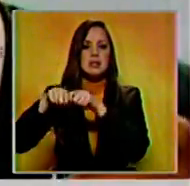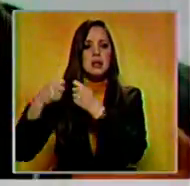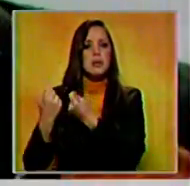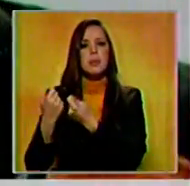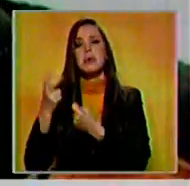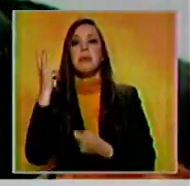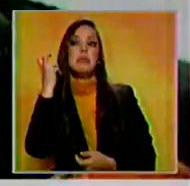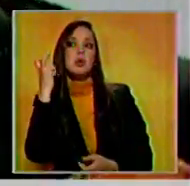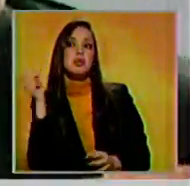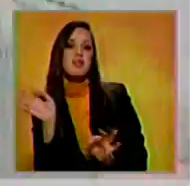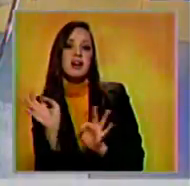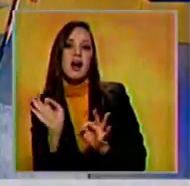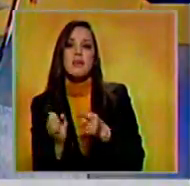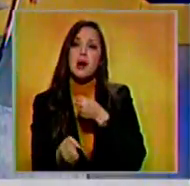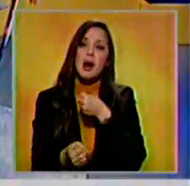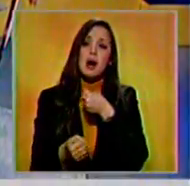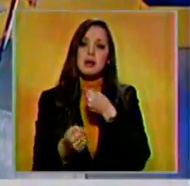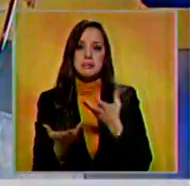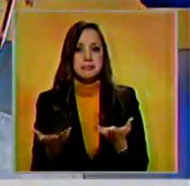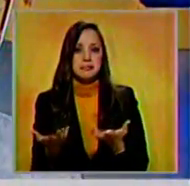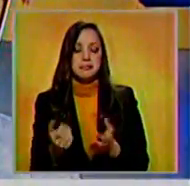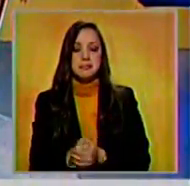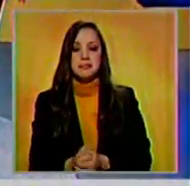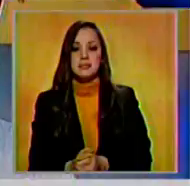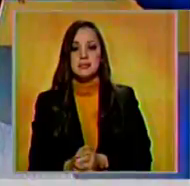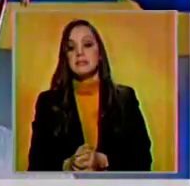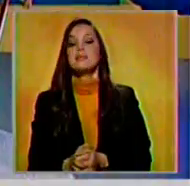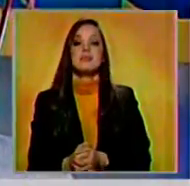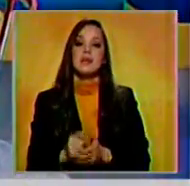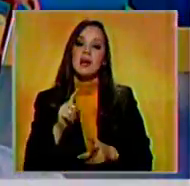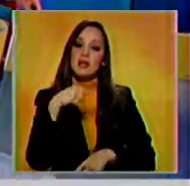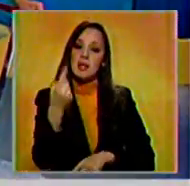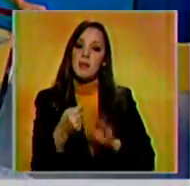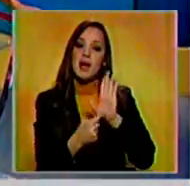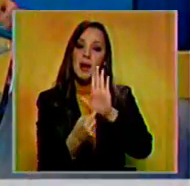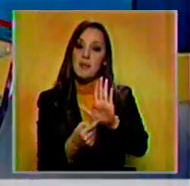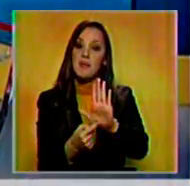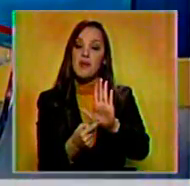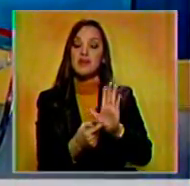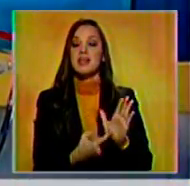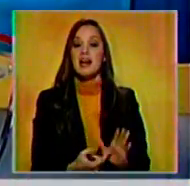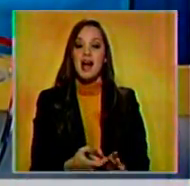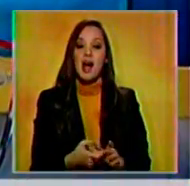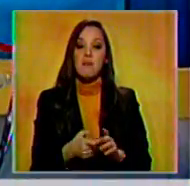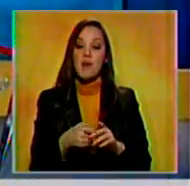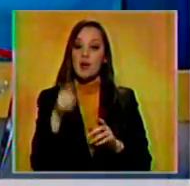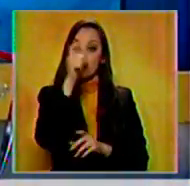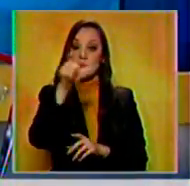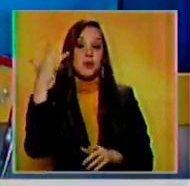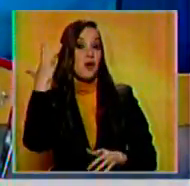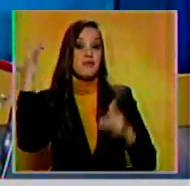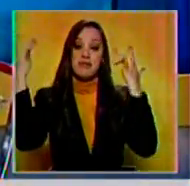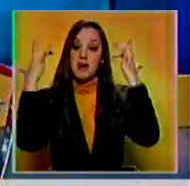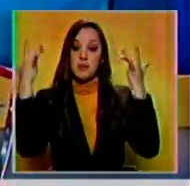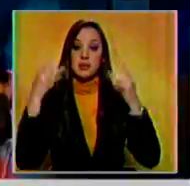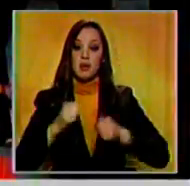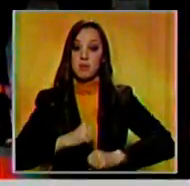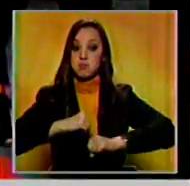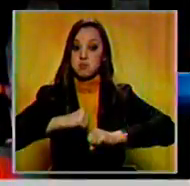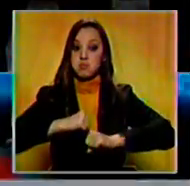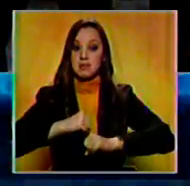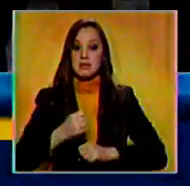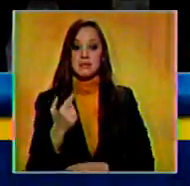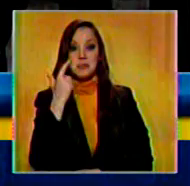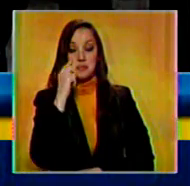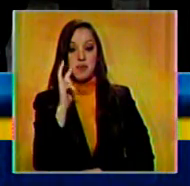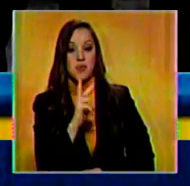se rompió el cable. Y finalmente les mostramos estas divertidas imágenes de las celebridades más famosas con unos kilos de más. Podemos